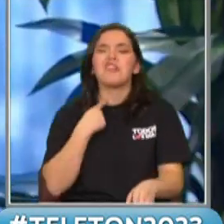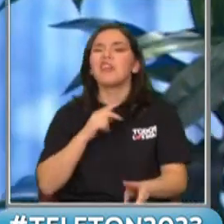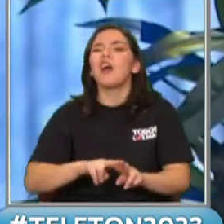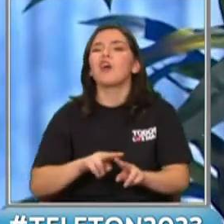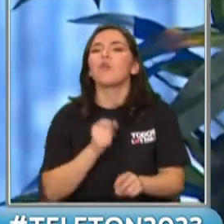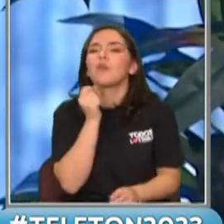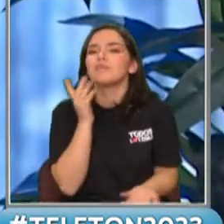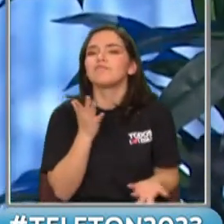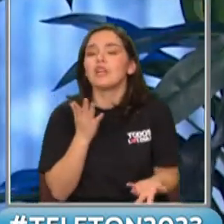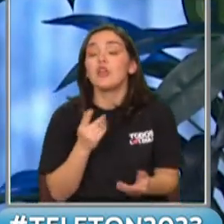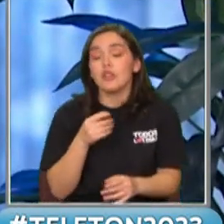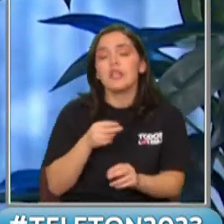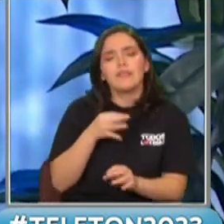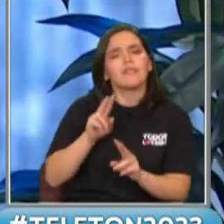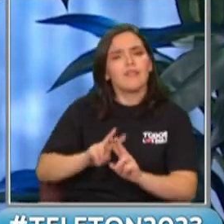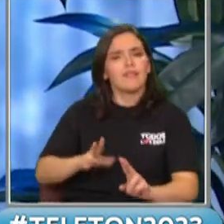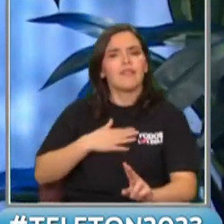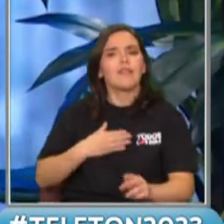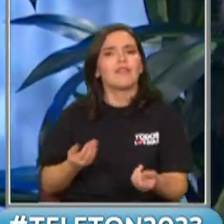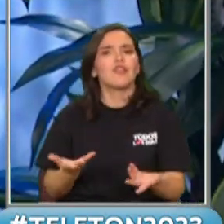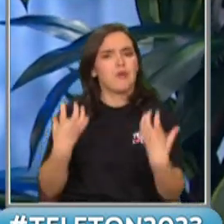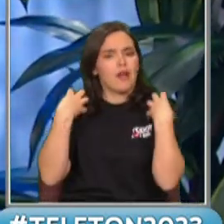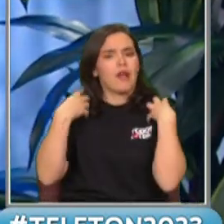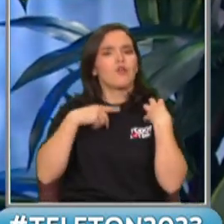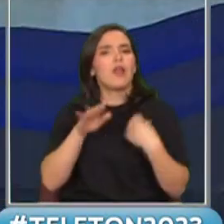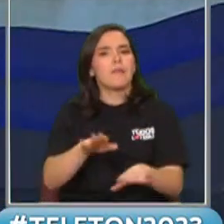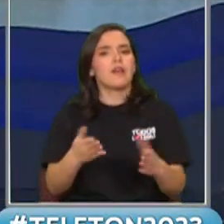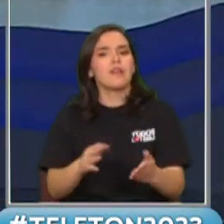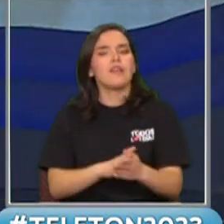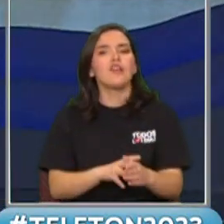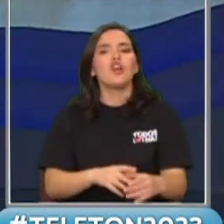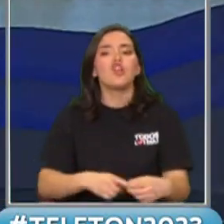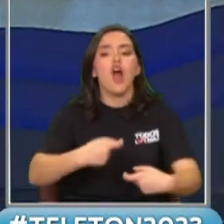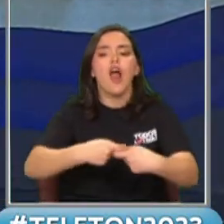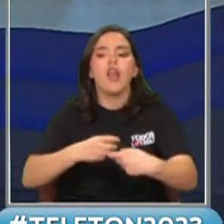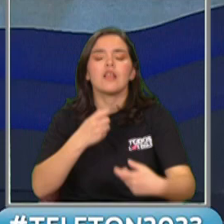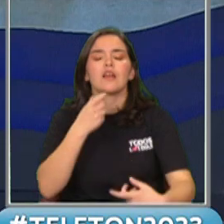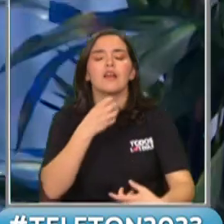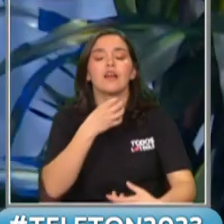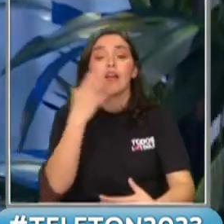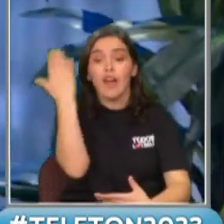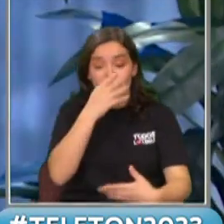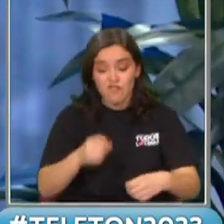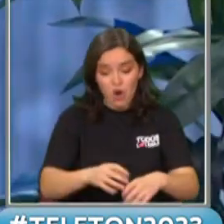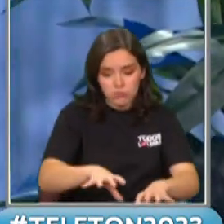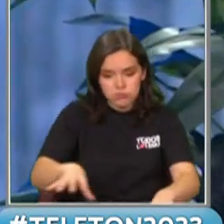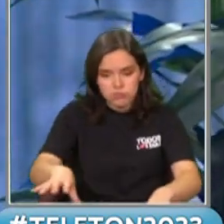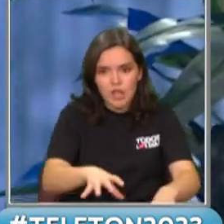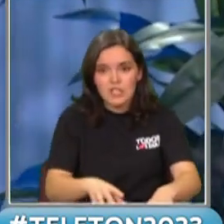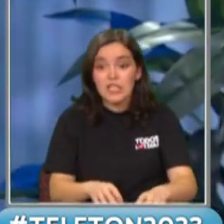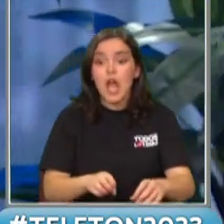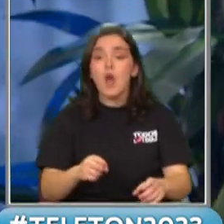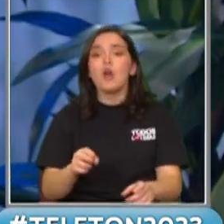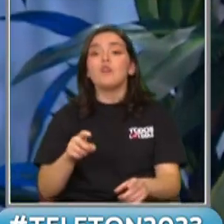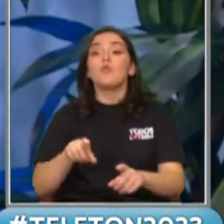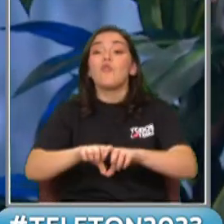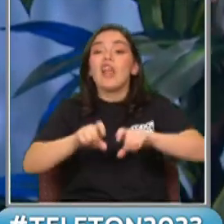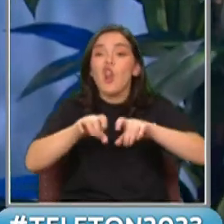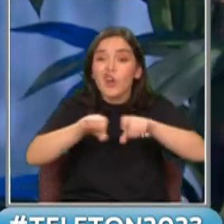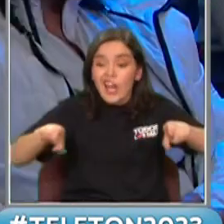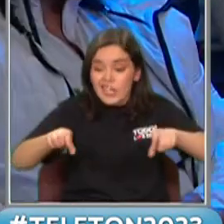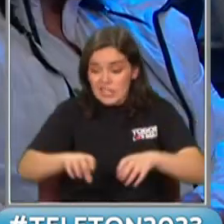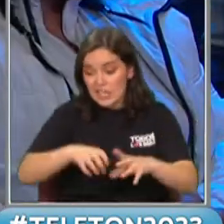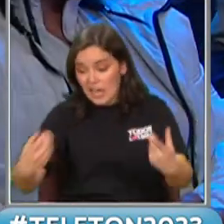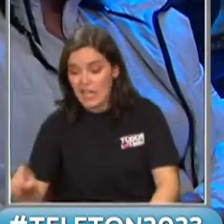hago yo le dije tranquilo déjeme a mí la parrilla yo te hao la carne te acomodo el carbón en la parrilla hón así y si se te cae una lariza te recoger y te la voy a